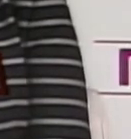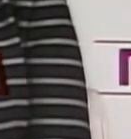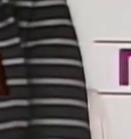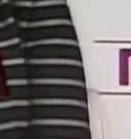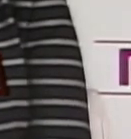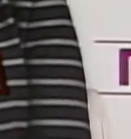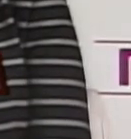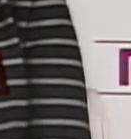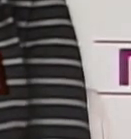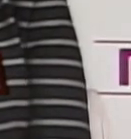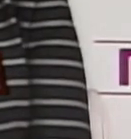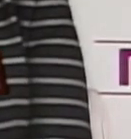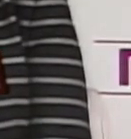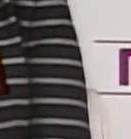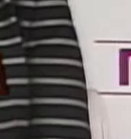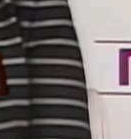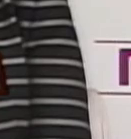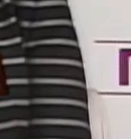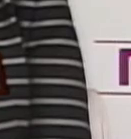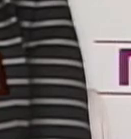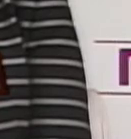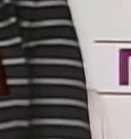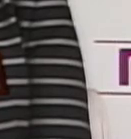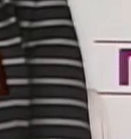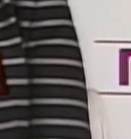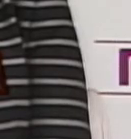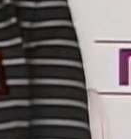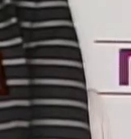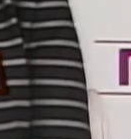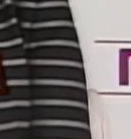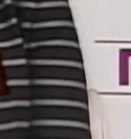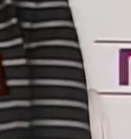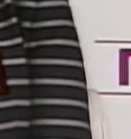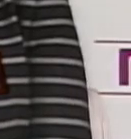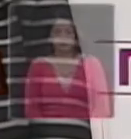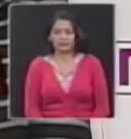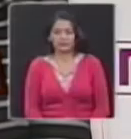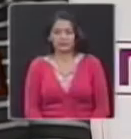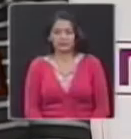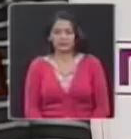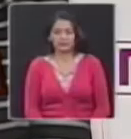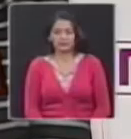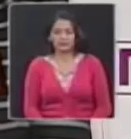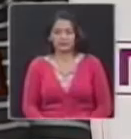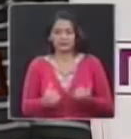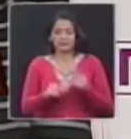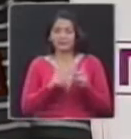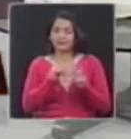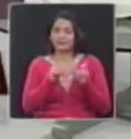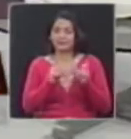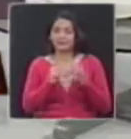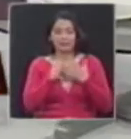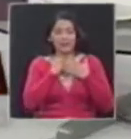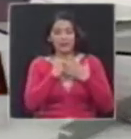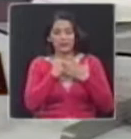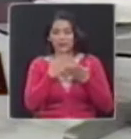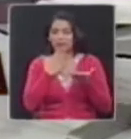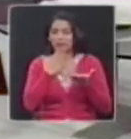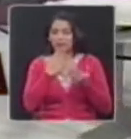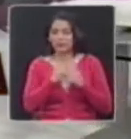justamente dentro de ese contexto, los docentes nos han planteado la necesidad de poder contar con más espacios de debate y